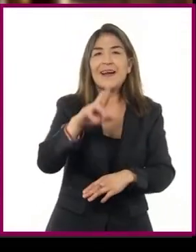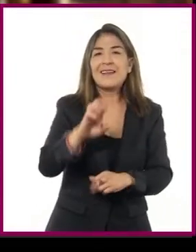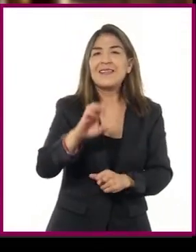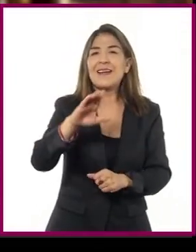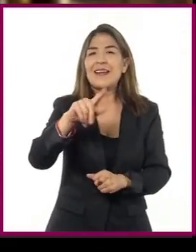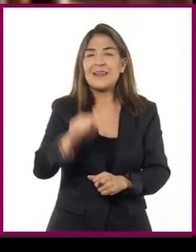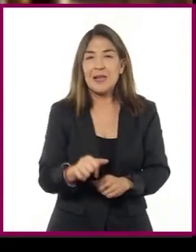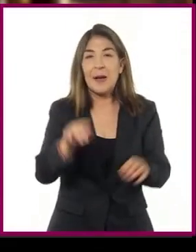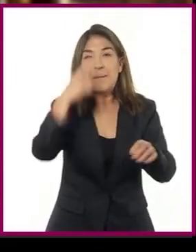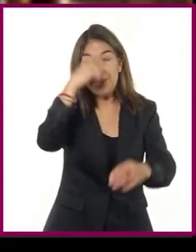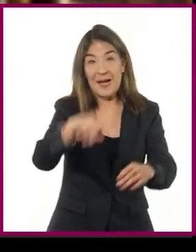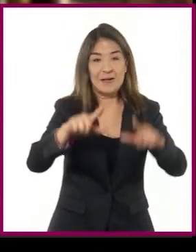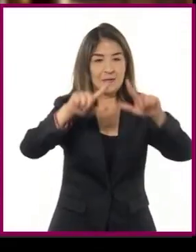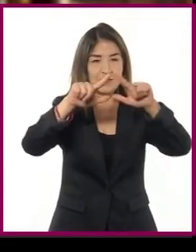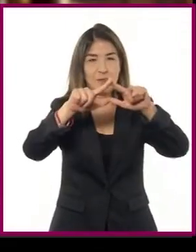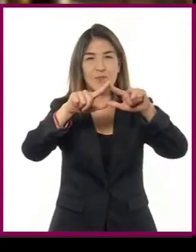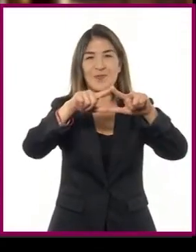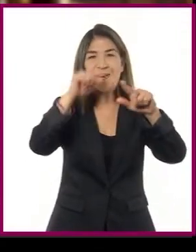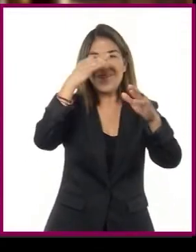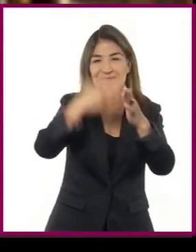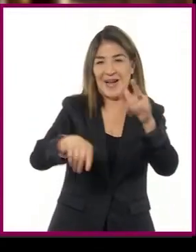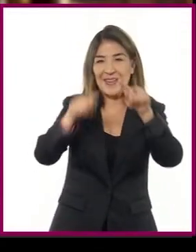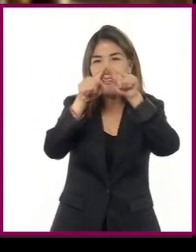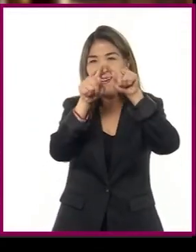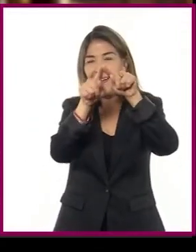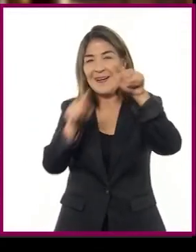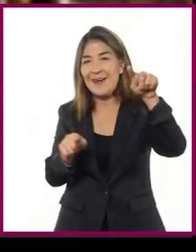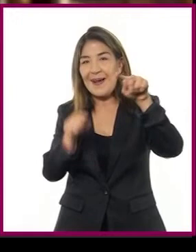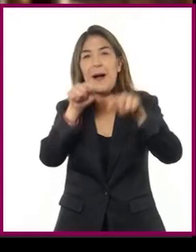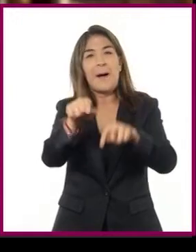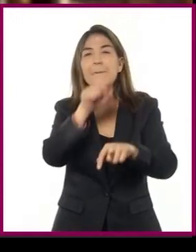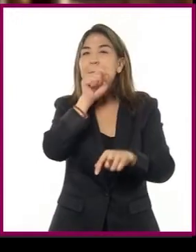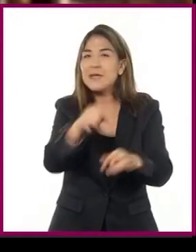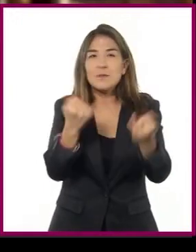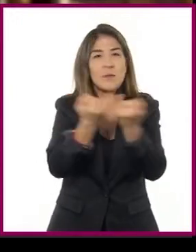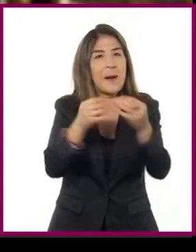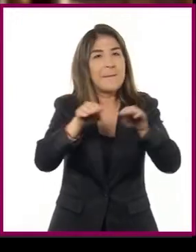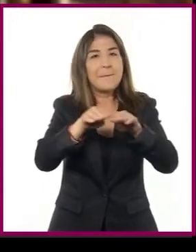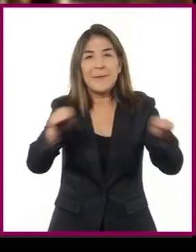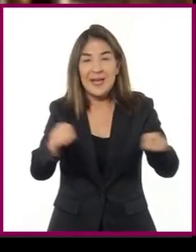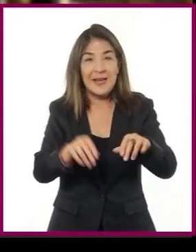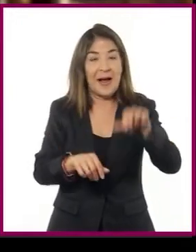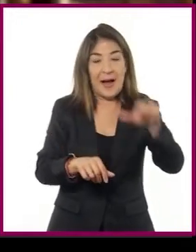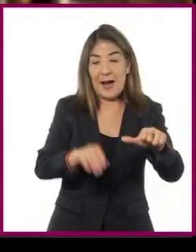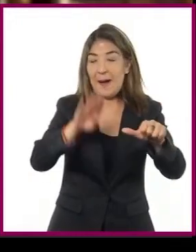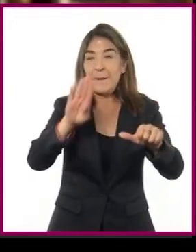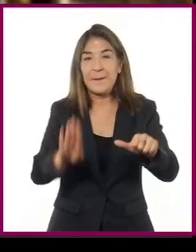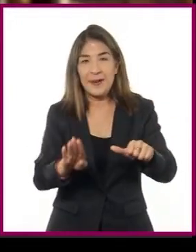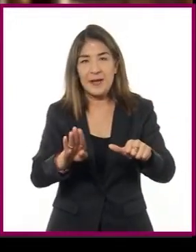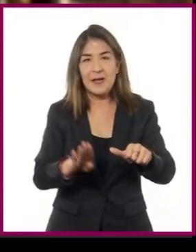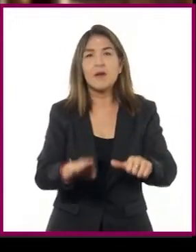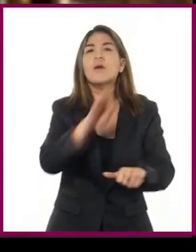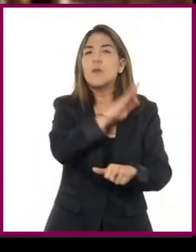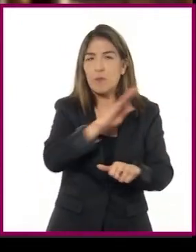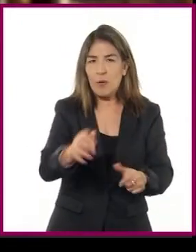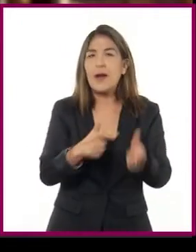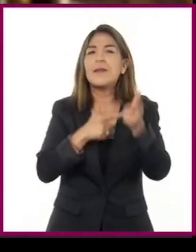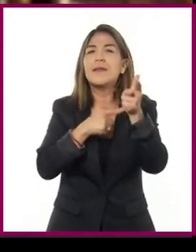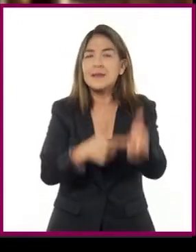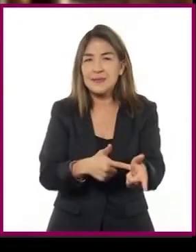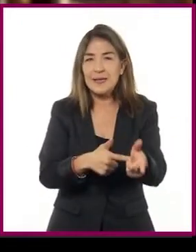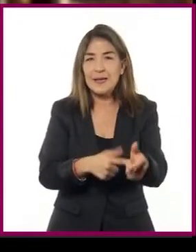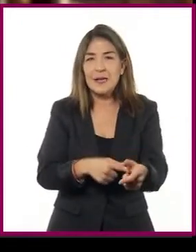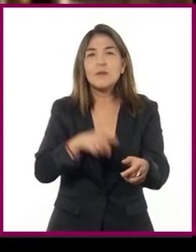complete el triángulo y que sea del mismo tamaño que AB, se puede seguir